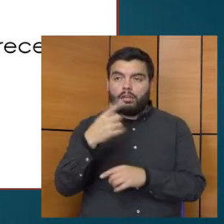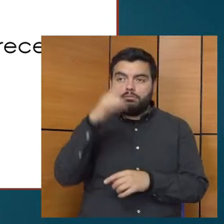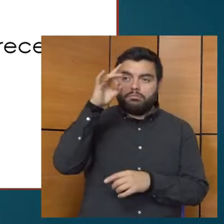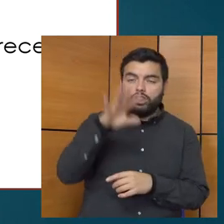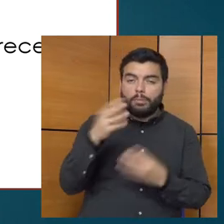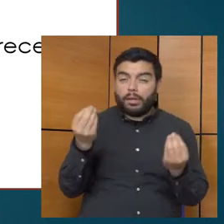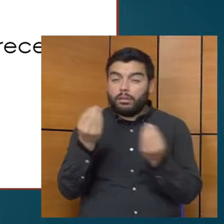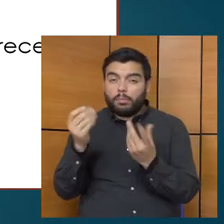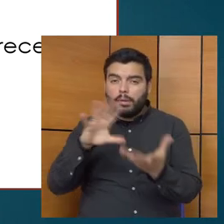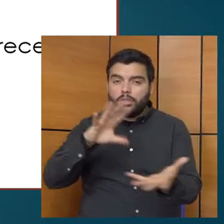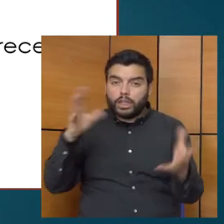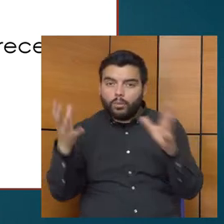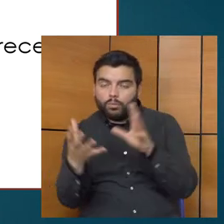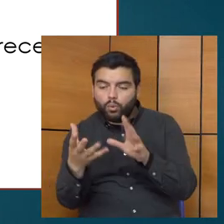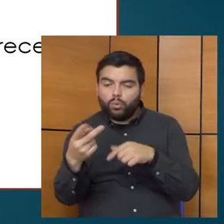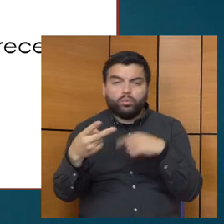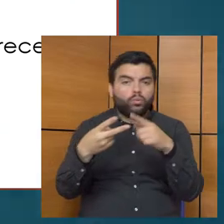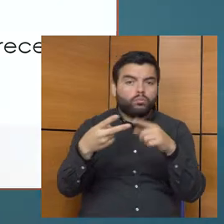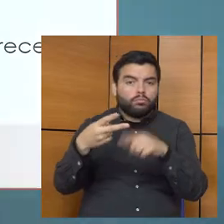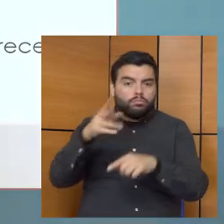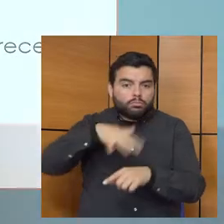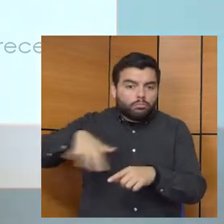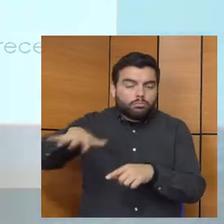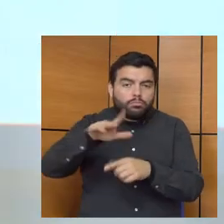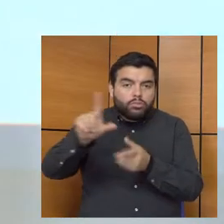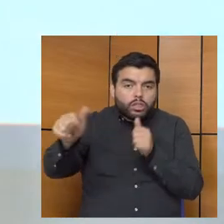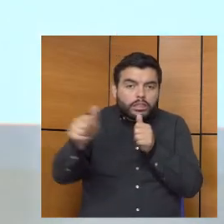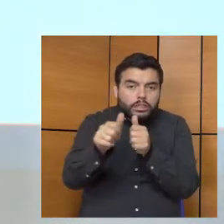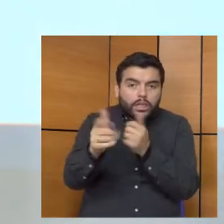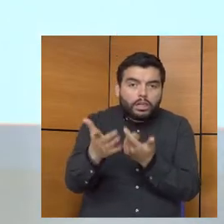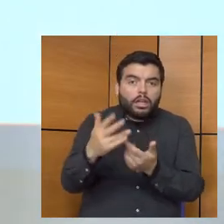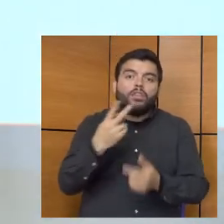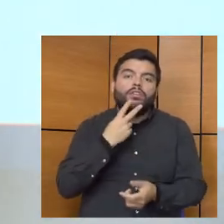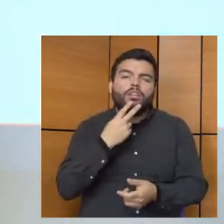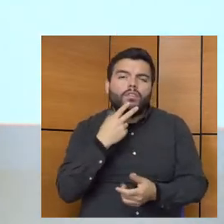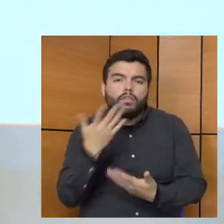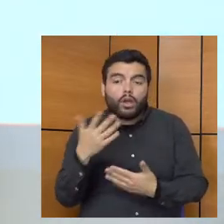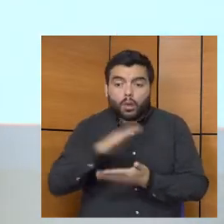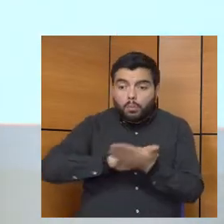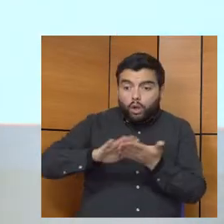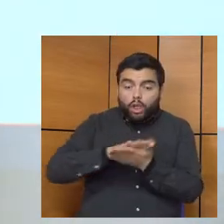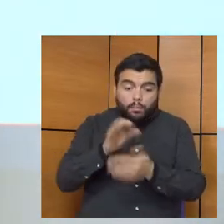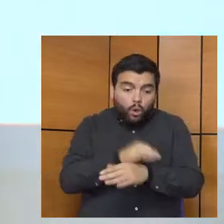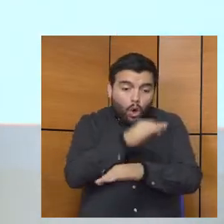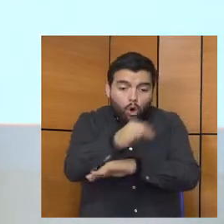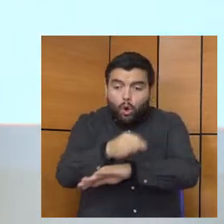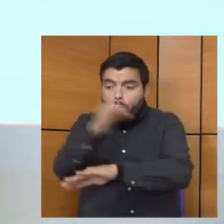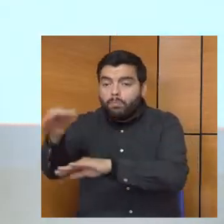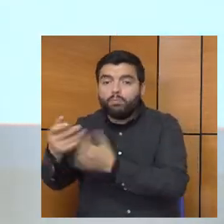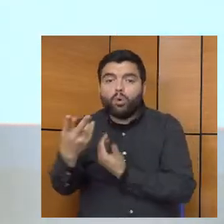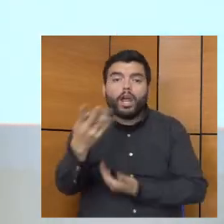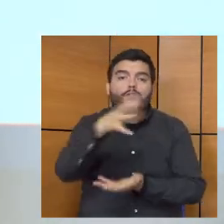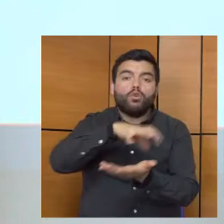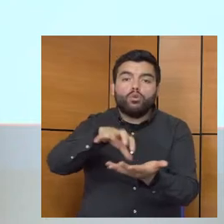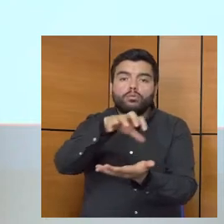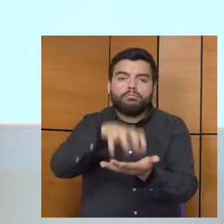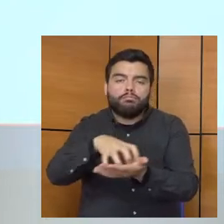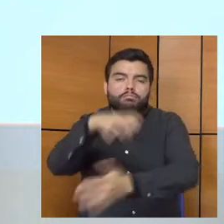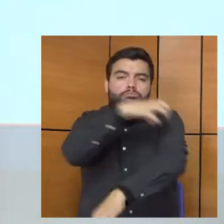pues qué pasa en su entorno, conozca pues los avances que ocurren en su pueblo, en su ciudad o en su